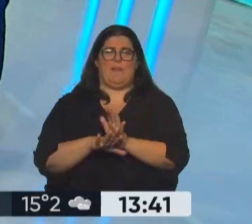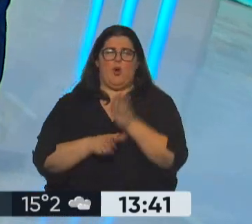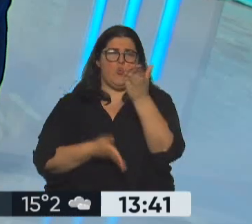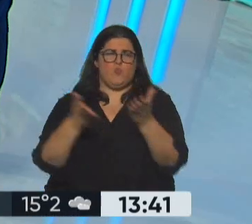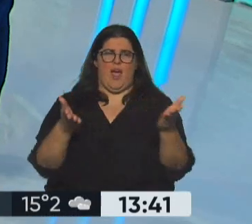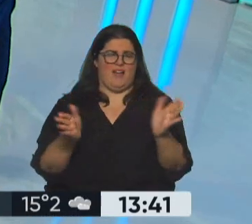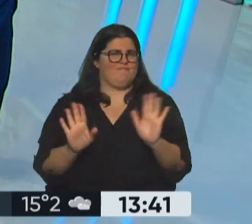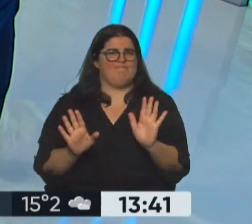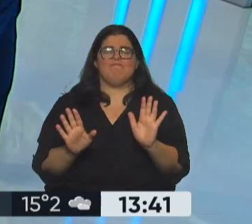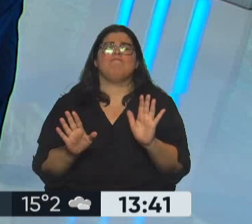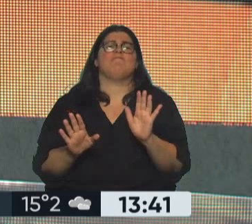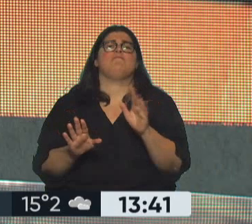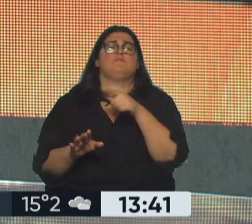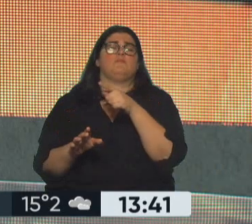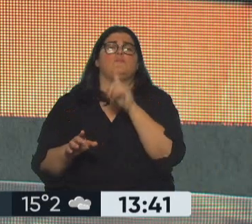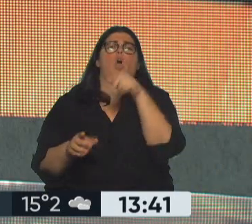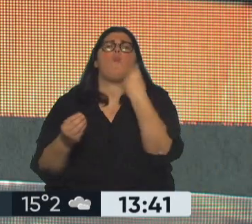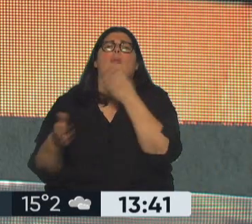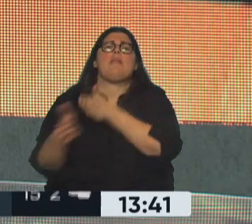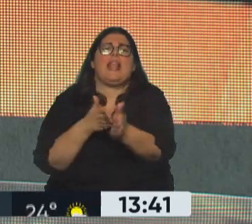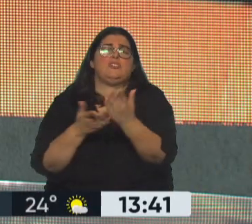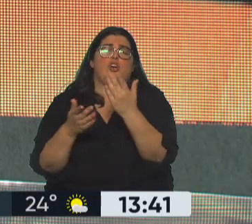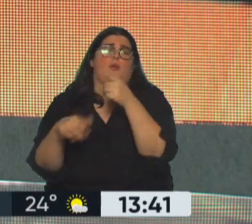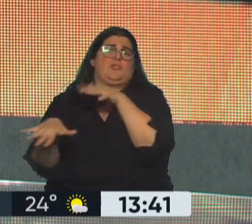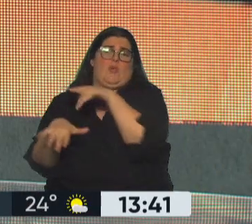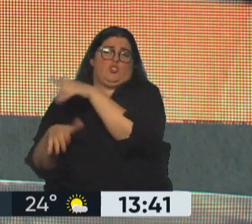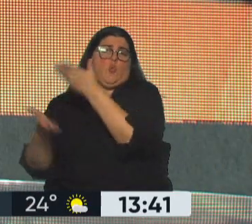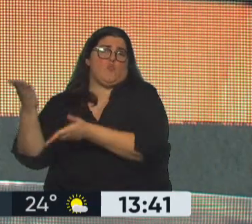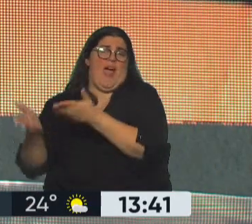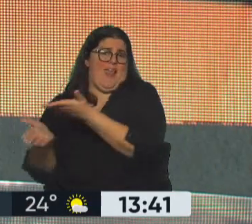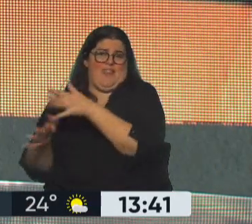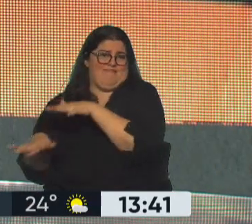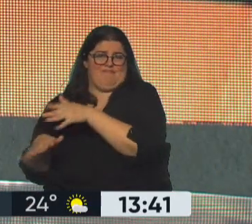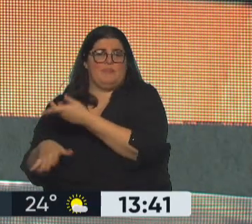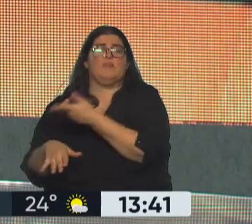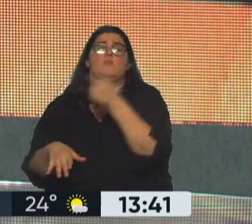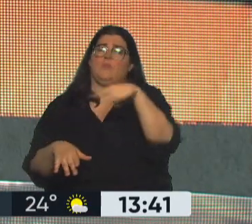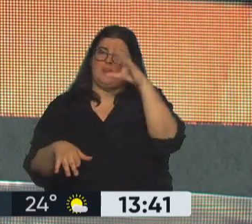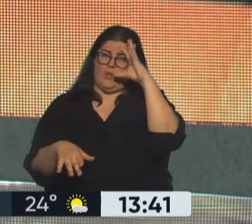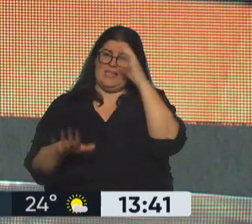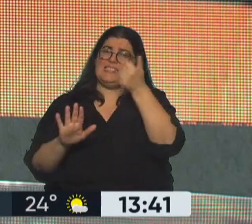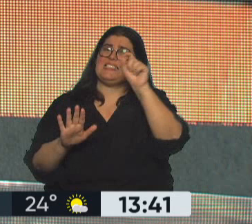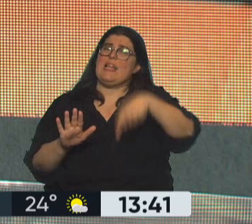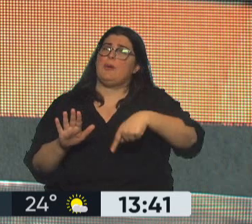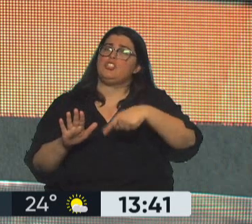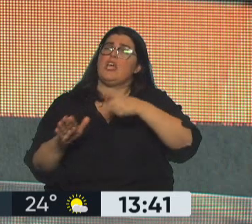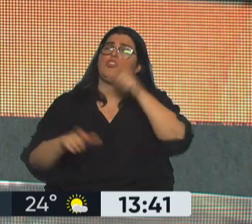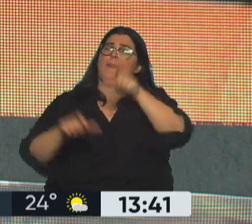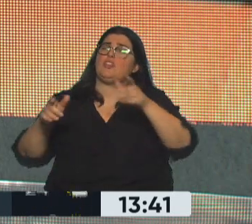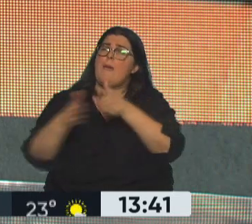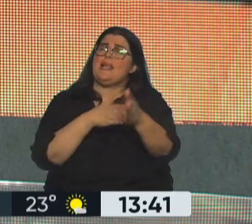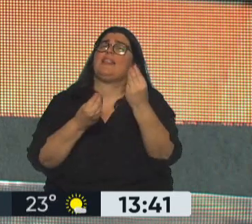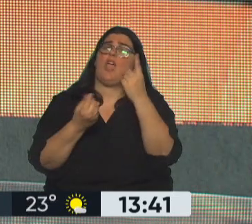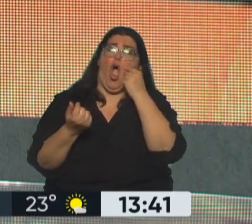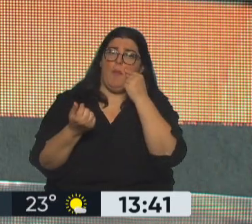en la cual se desplazan, y un aumento paulatino. Recordemos, si bien más del 60% de los migrantes son hombres, tenemos cada vez